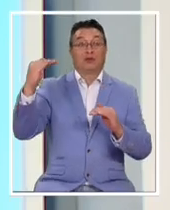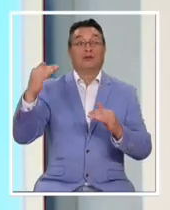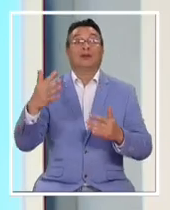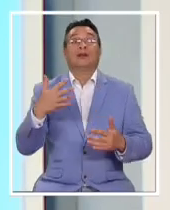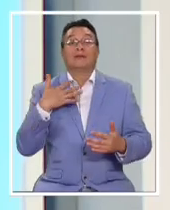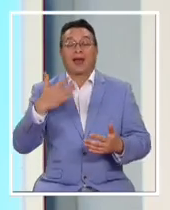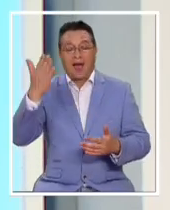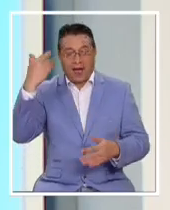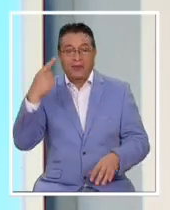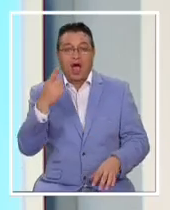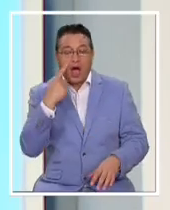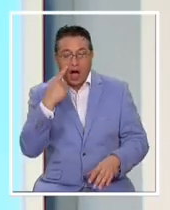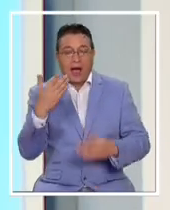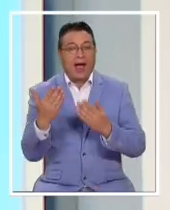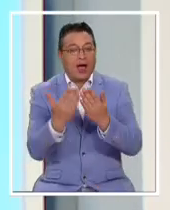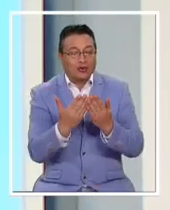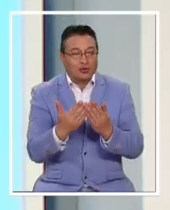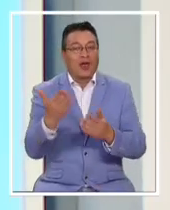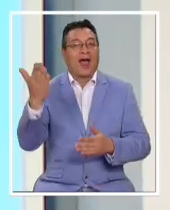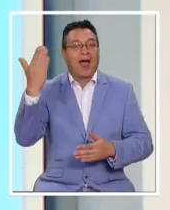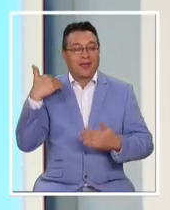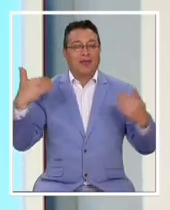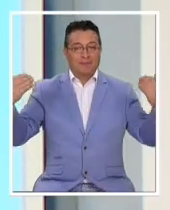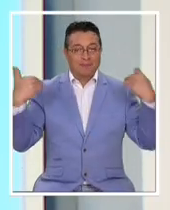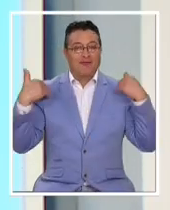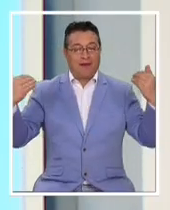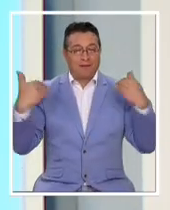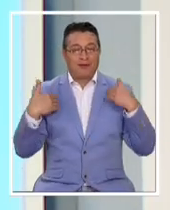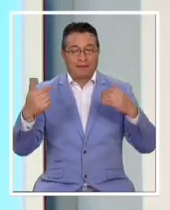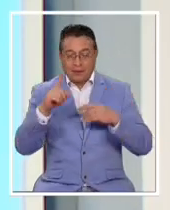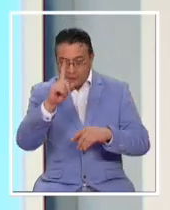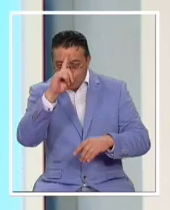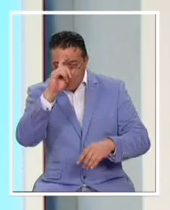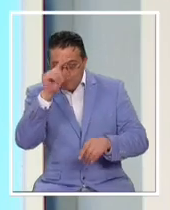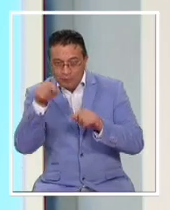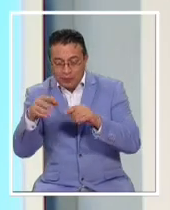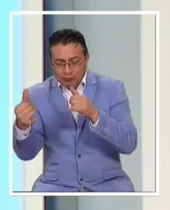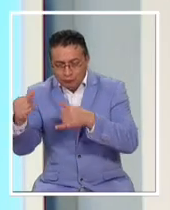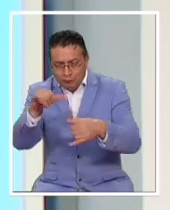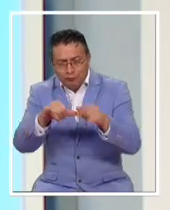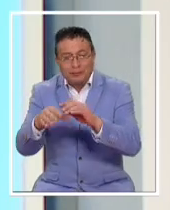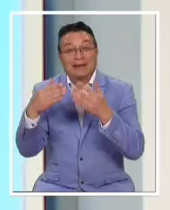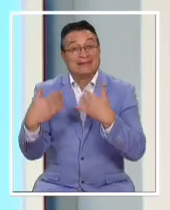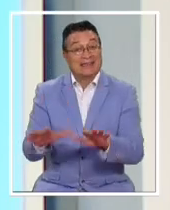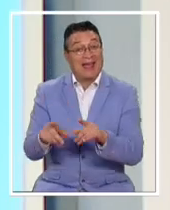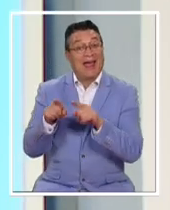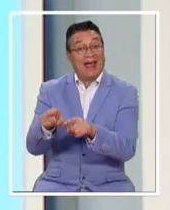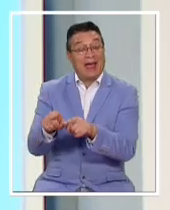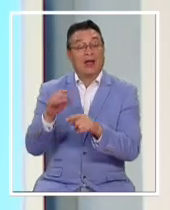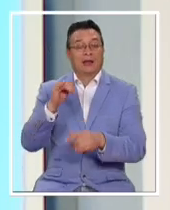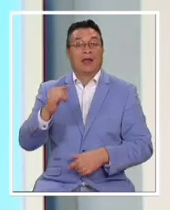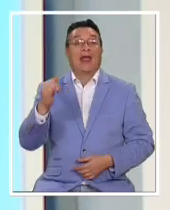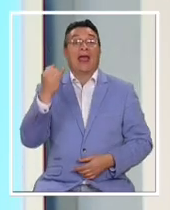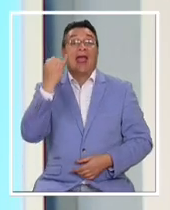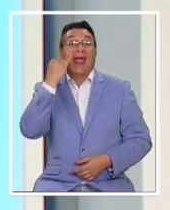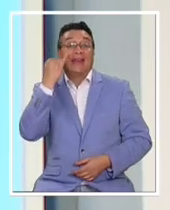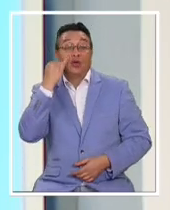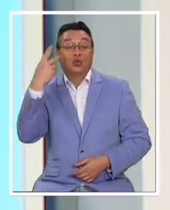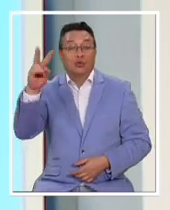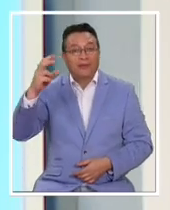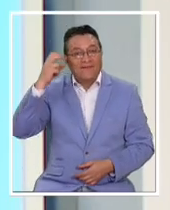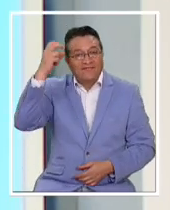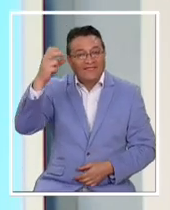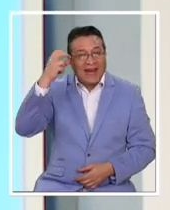lo que habíamos conocido anteriormente, los ensayos clínicos, datos que habían dado, por ejemplo, el Instituto Butantan